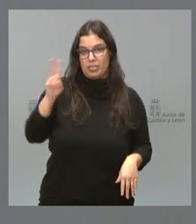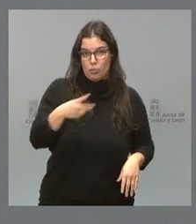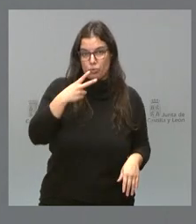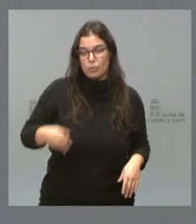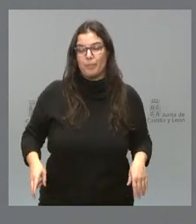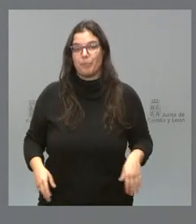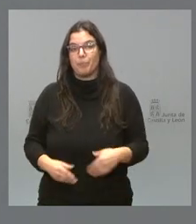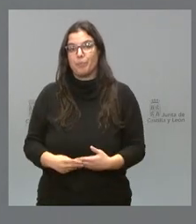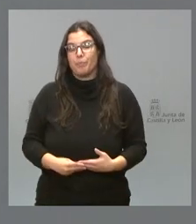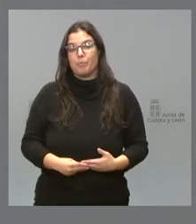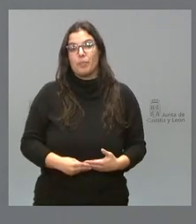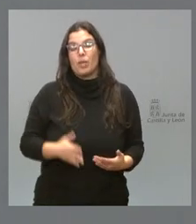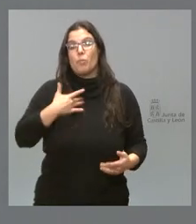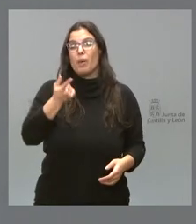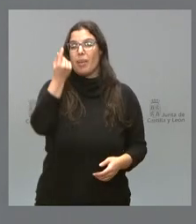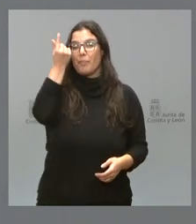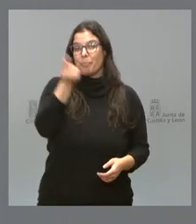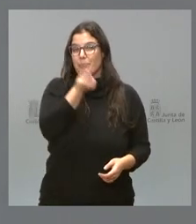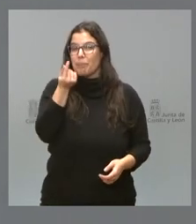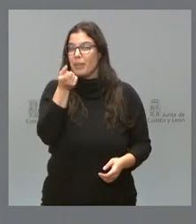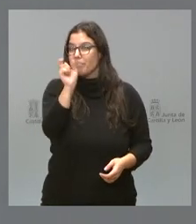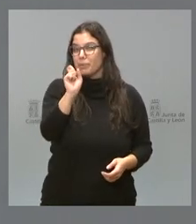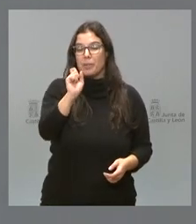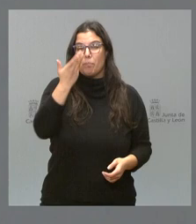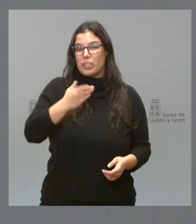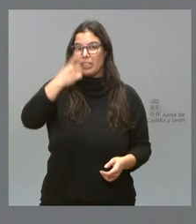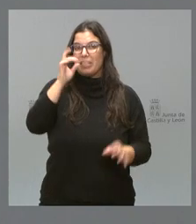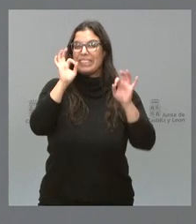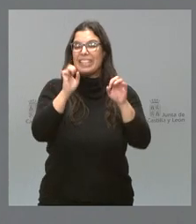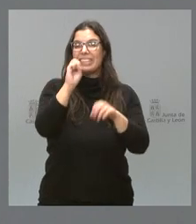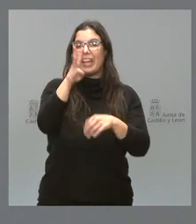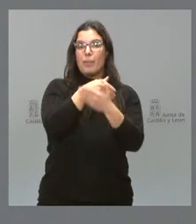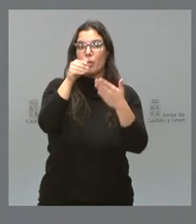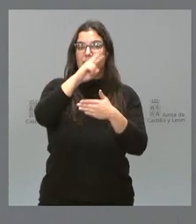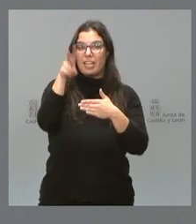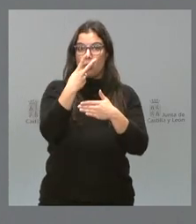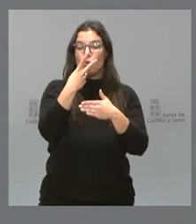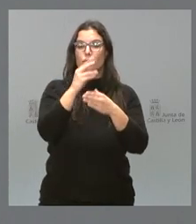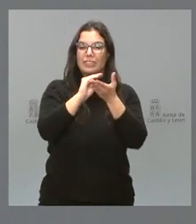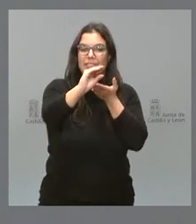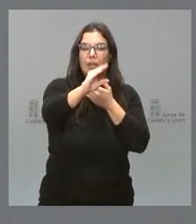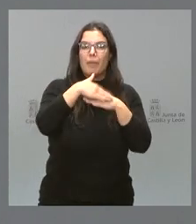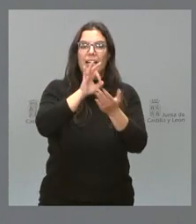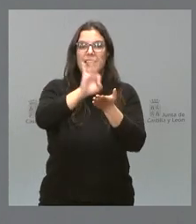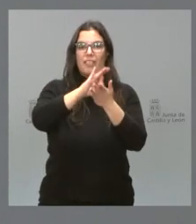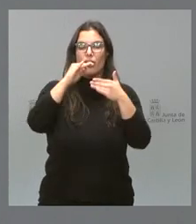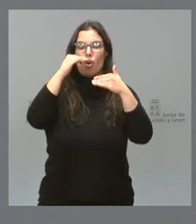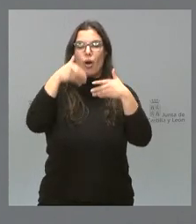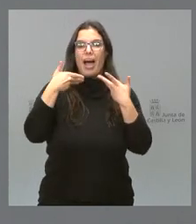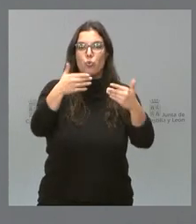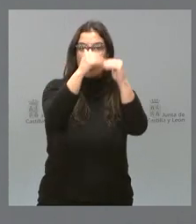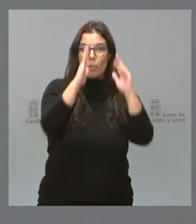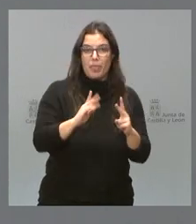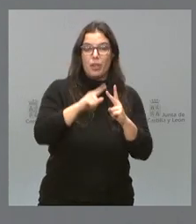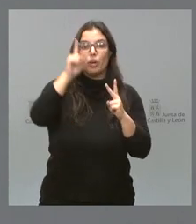quizá la partida más relevante es la de 13 millones de euros que se les dirige para el servicio de ayuda a domicilio y el